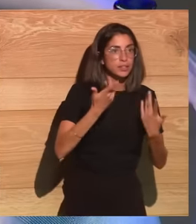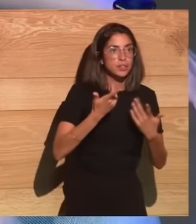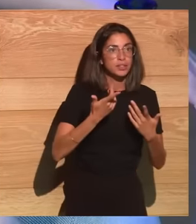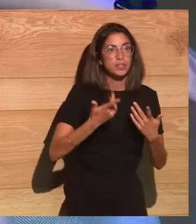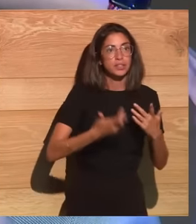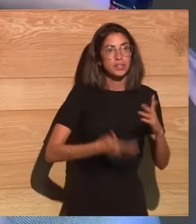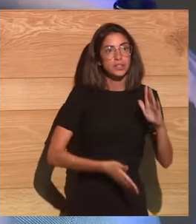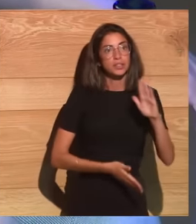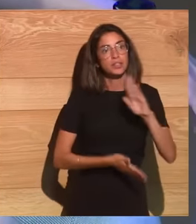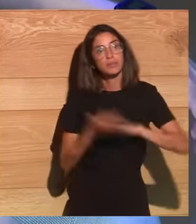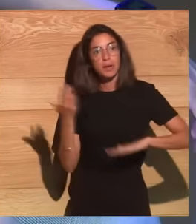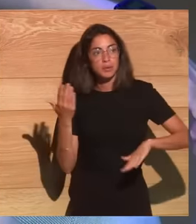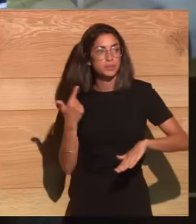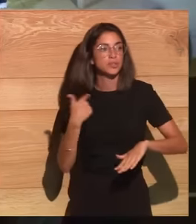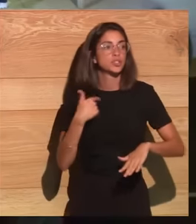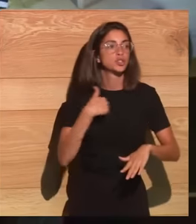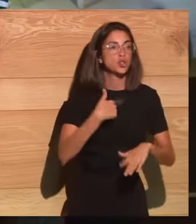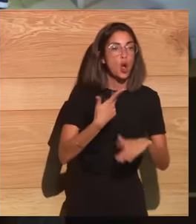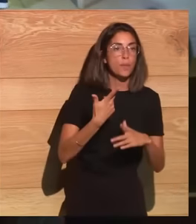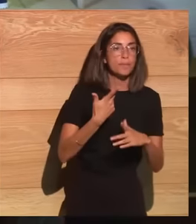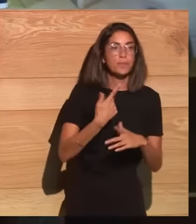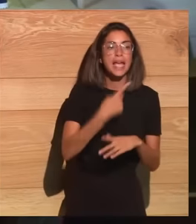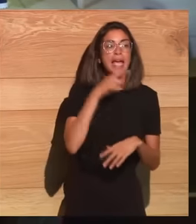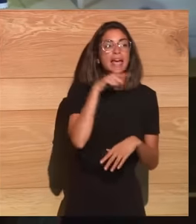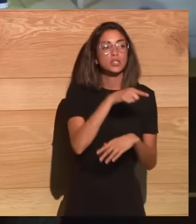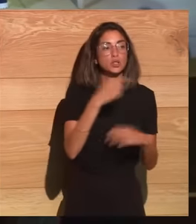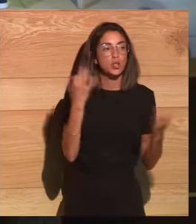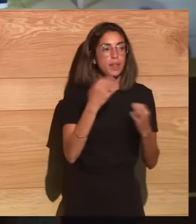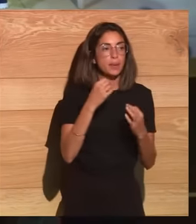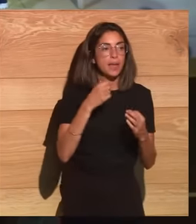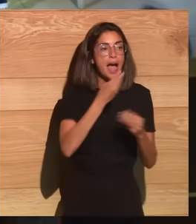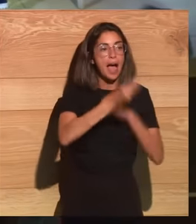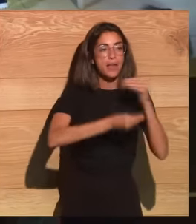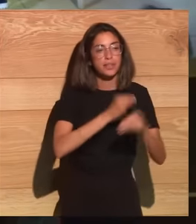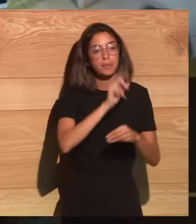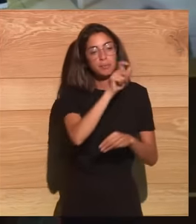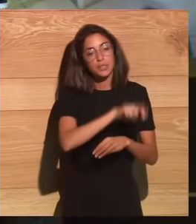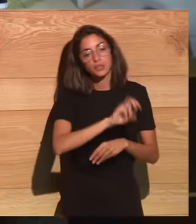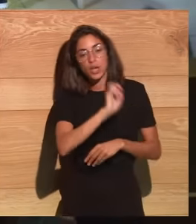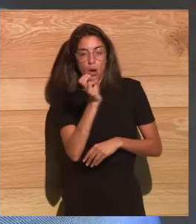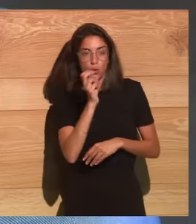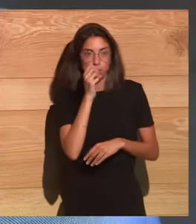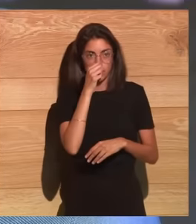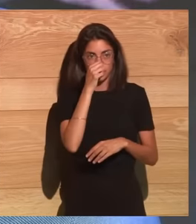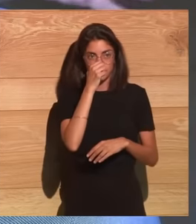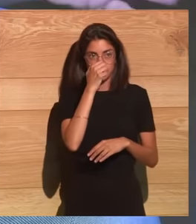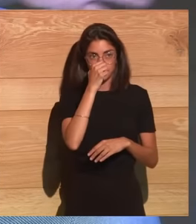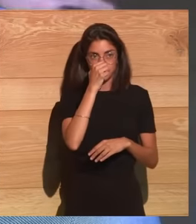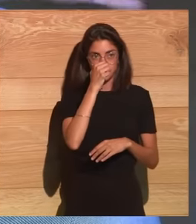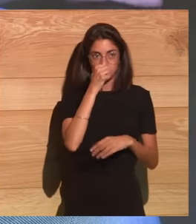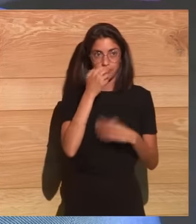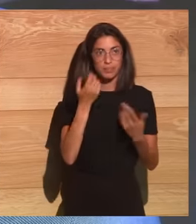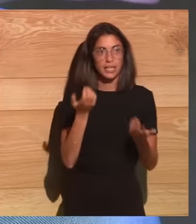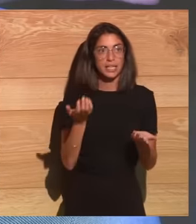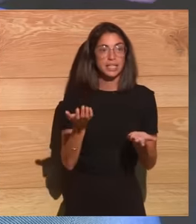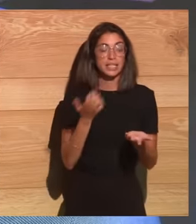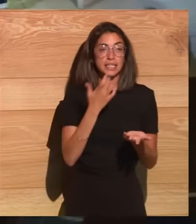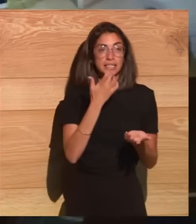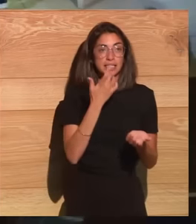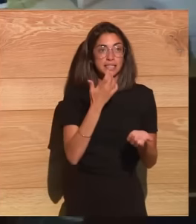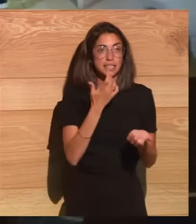gritando, ¡esto que me lo haga otro! Pues el profe de latín me solucionó. Si yo te digo Fortis Fortuna Juvat, nada,